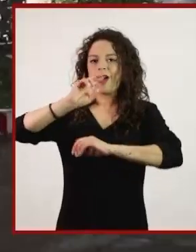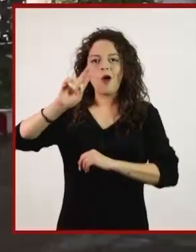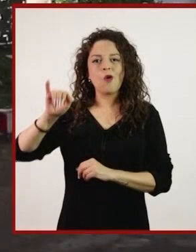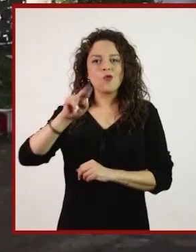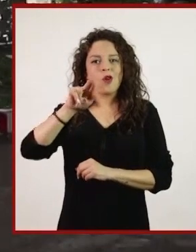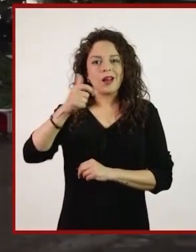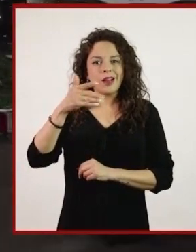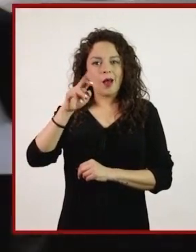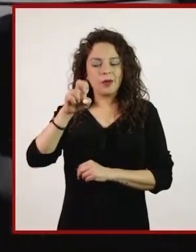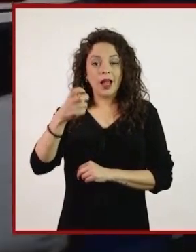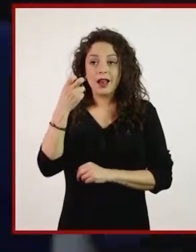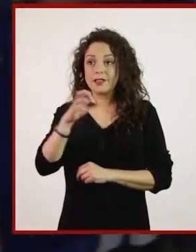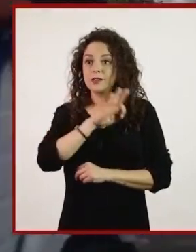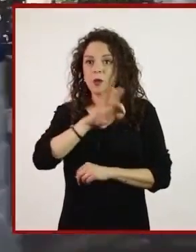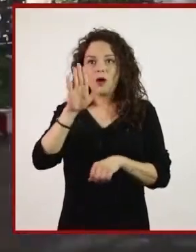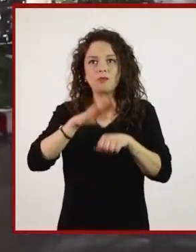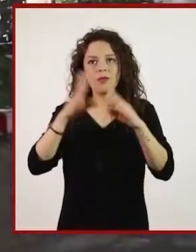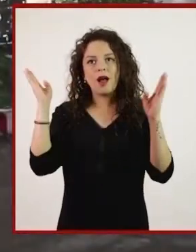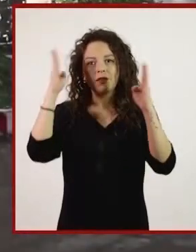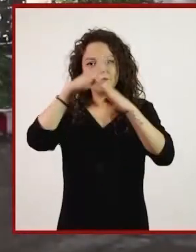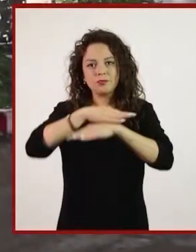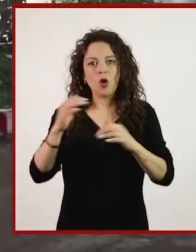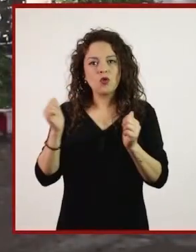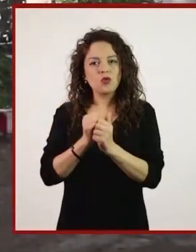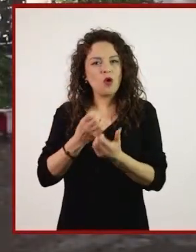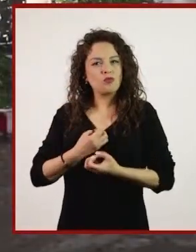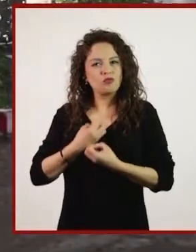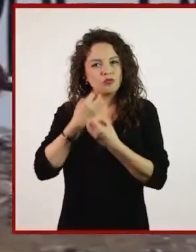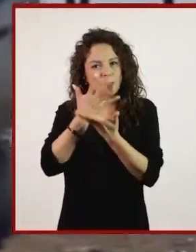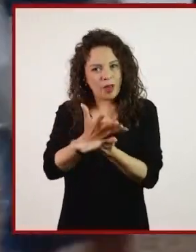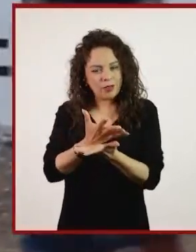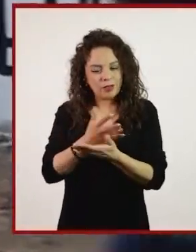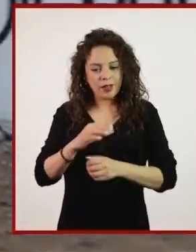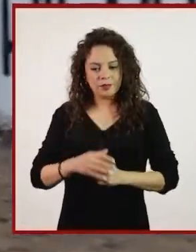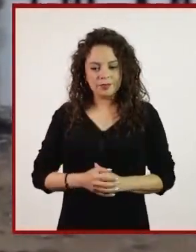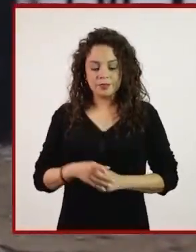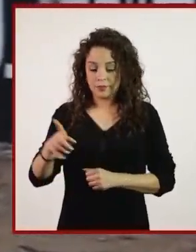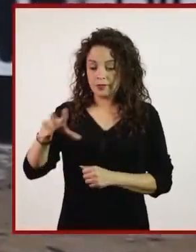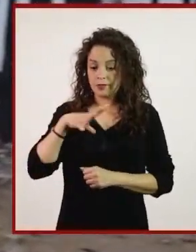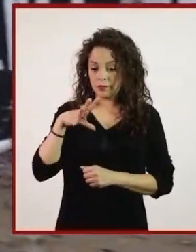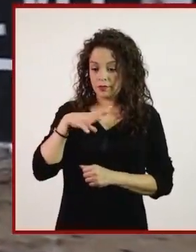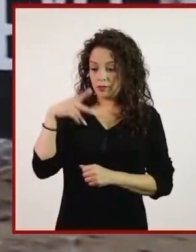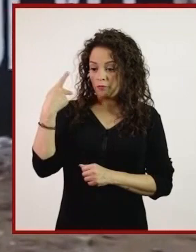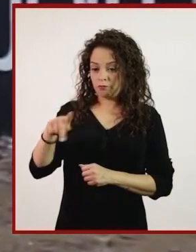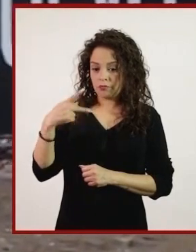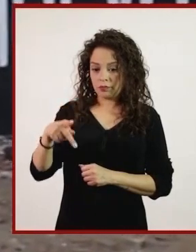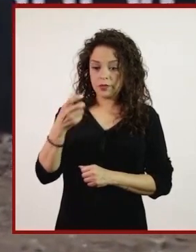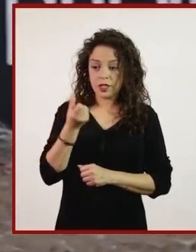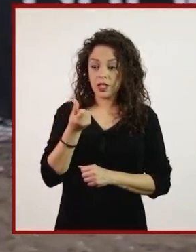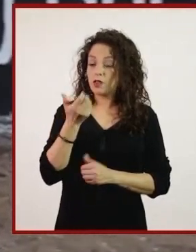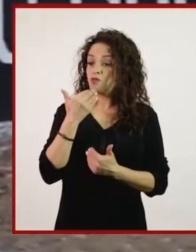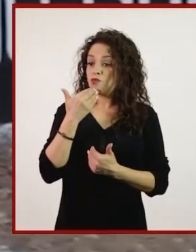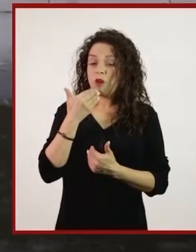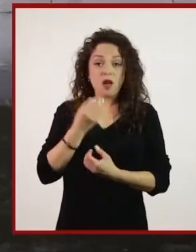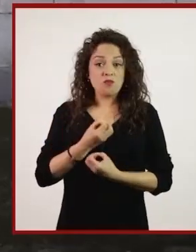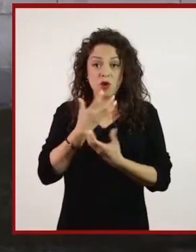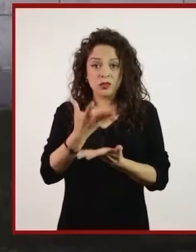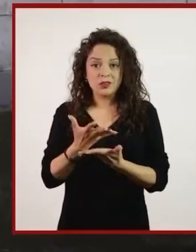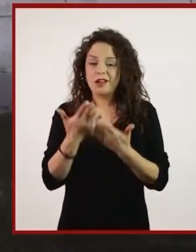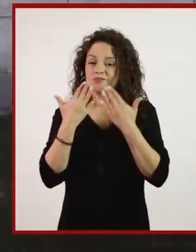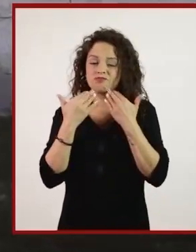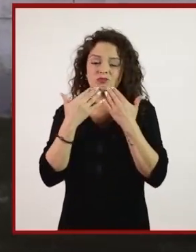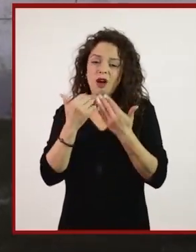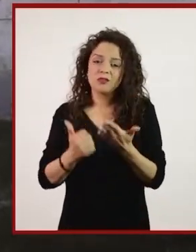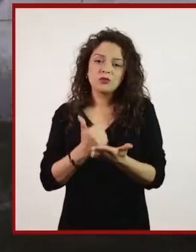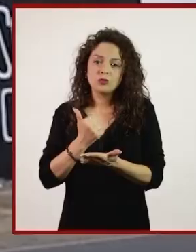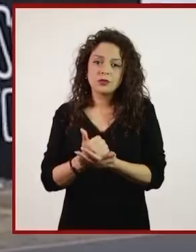Gabriel promueven que la ciudad sea un espacio más ameno, más pausado y más poético. Acción Poética tiene un lema: sin poesía no